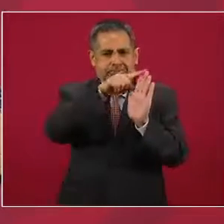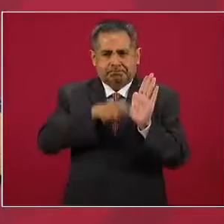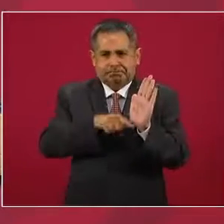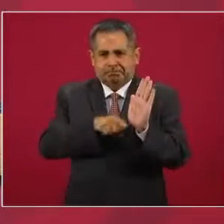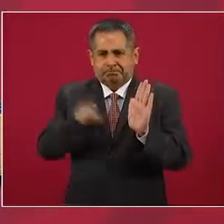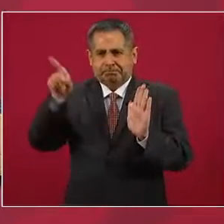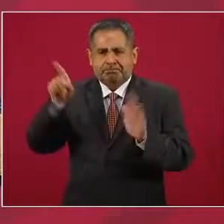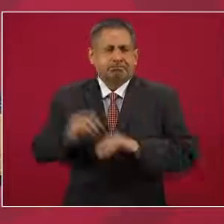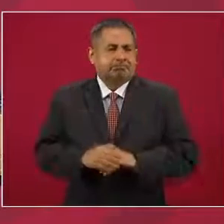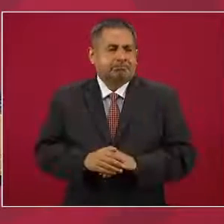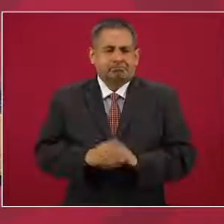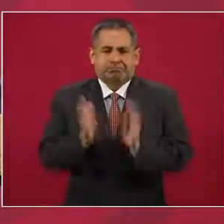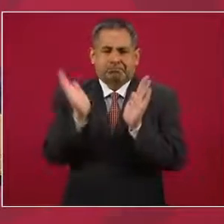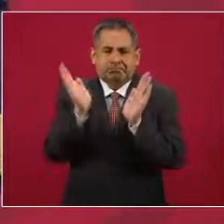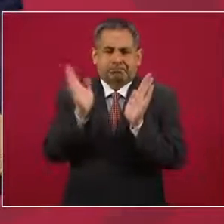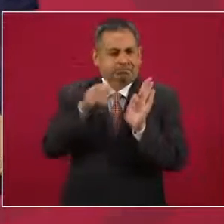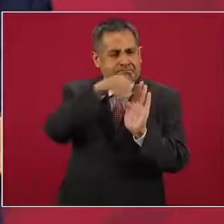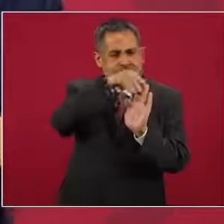Habían